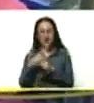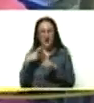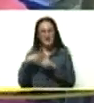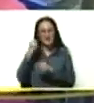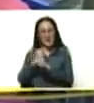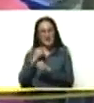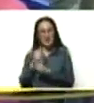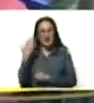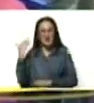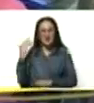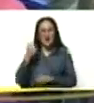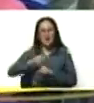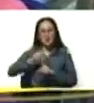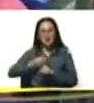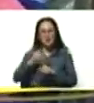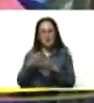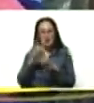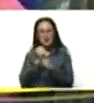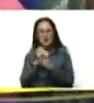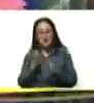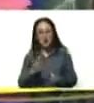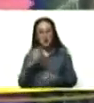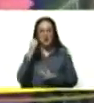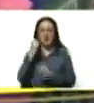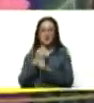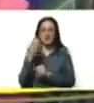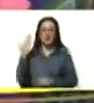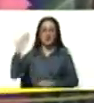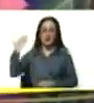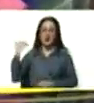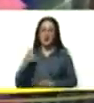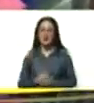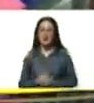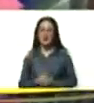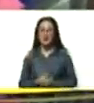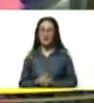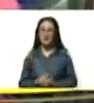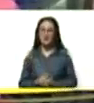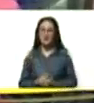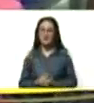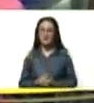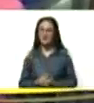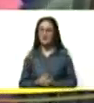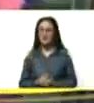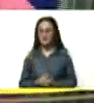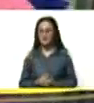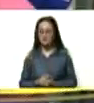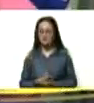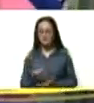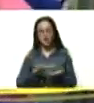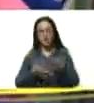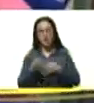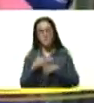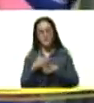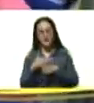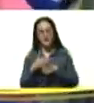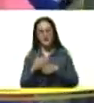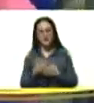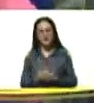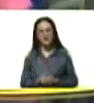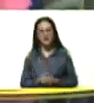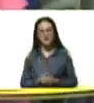luchas sindicales, de las luchas obreras de en la época, del compartir por aquí, por allá,